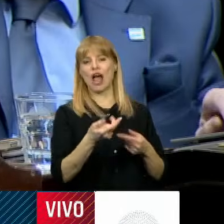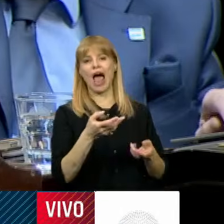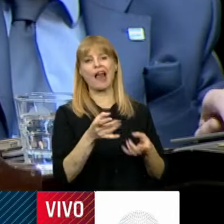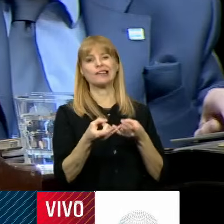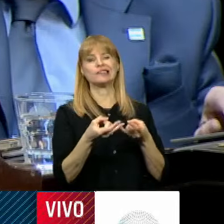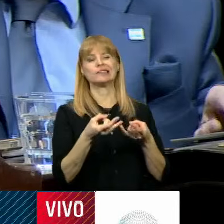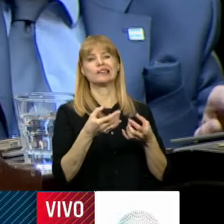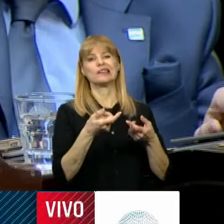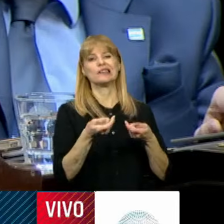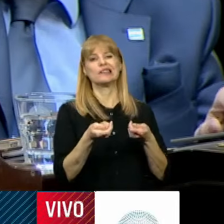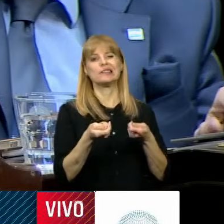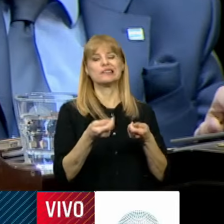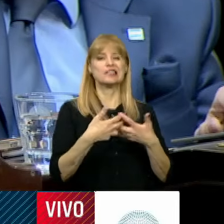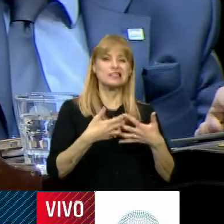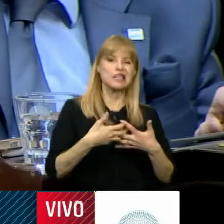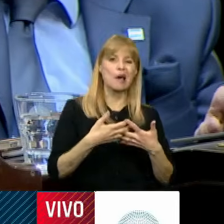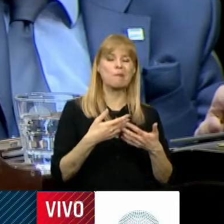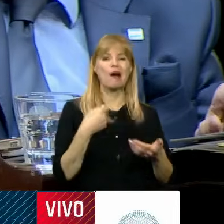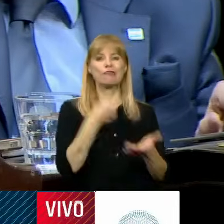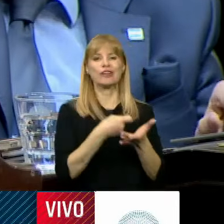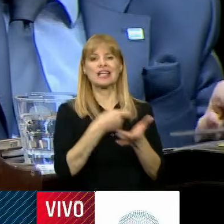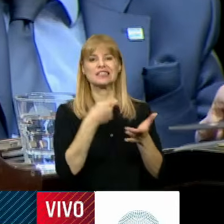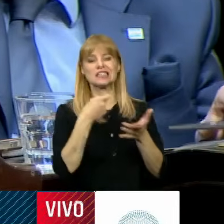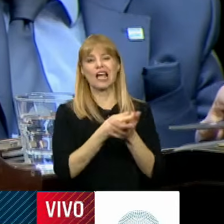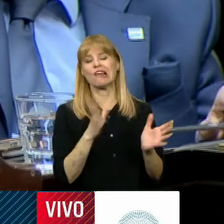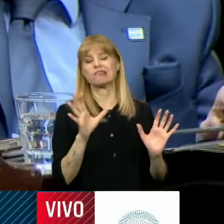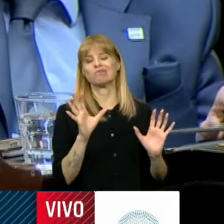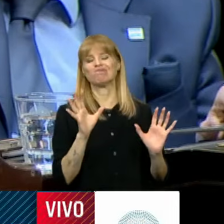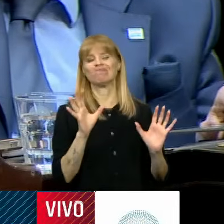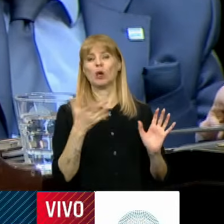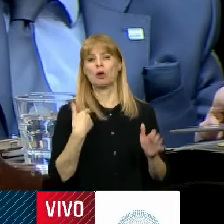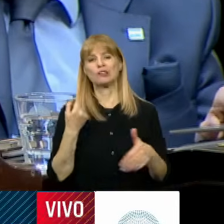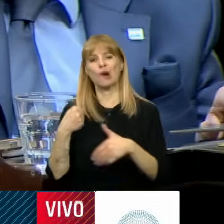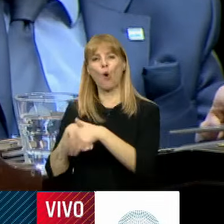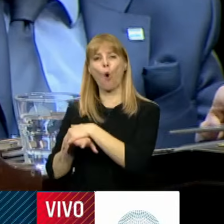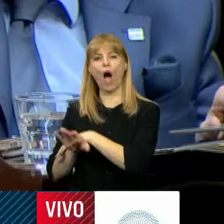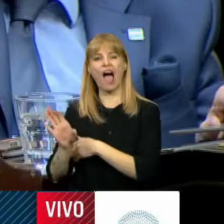eso había ocultado $500.000. Hace un rato nos enteramos que también